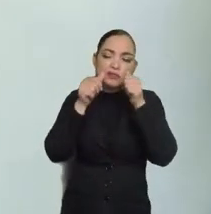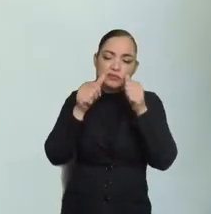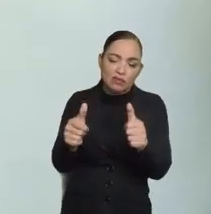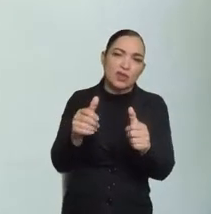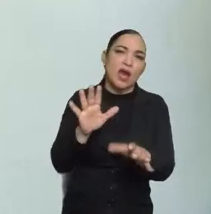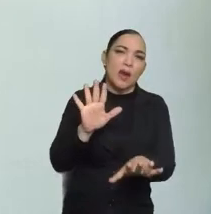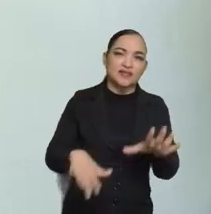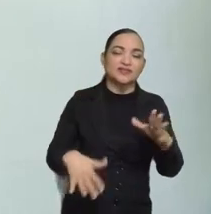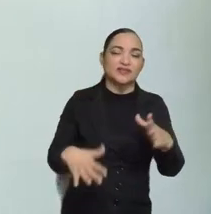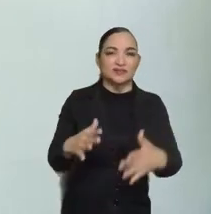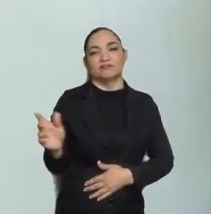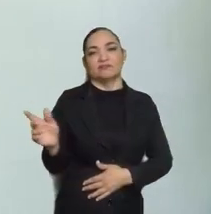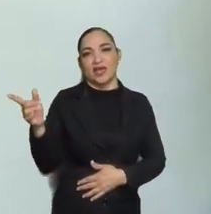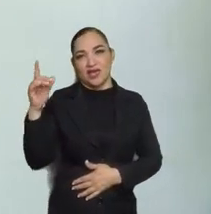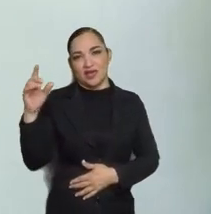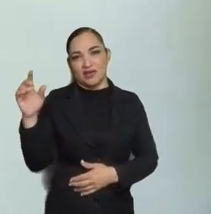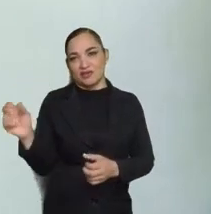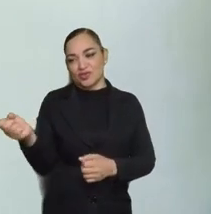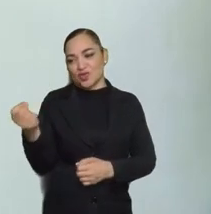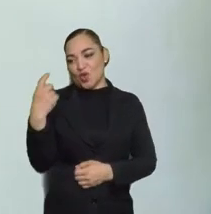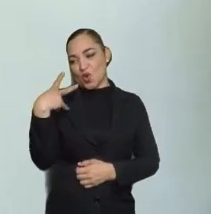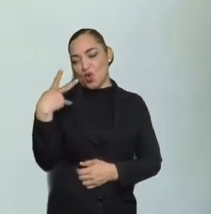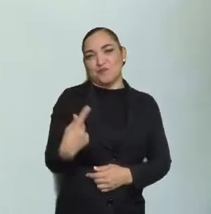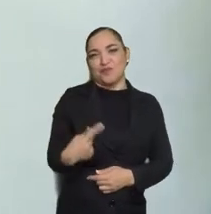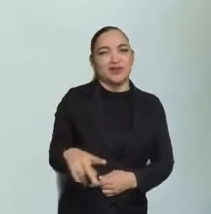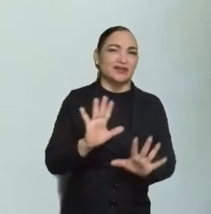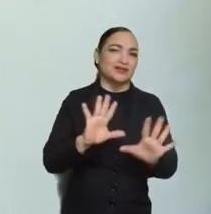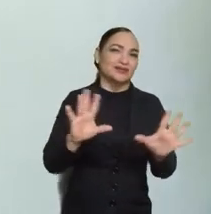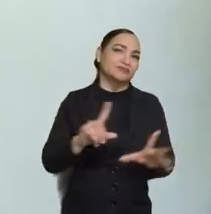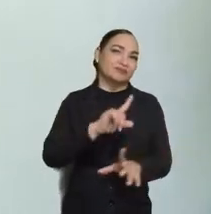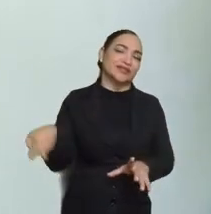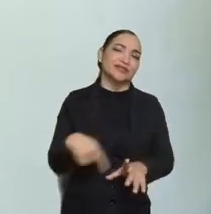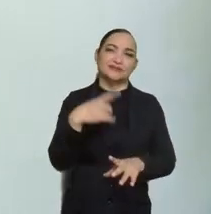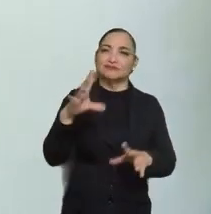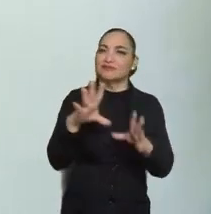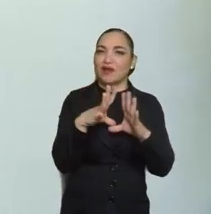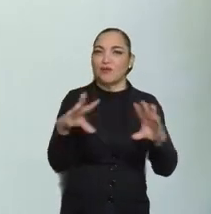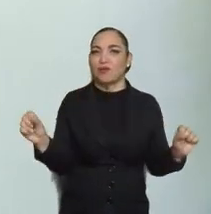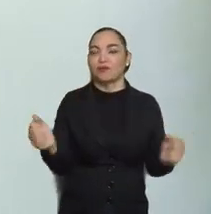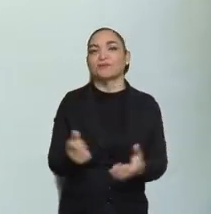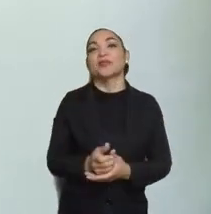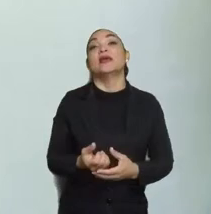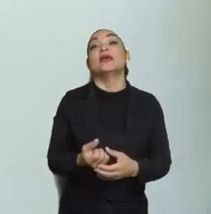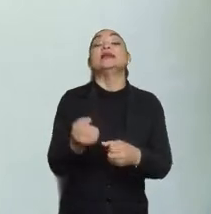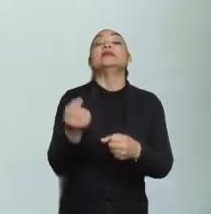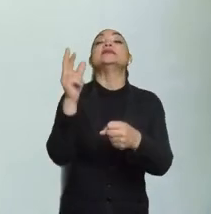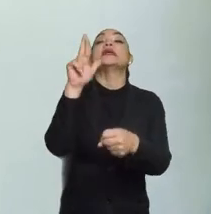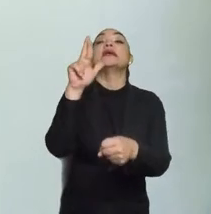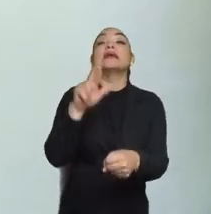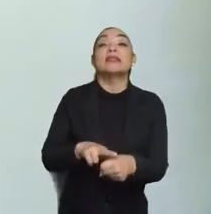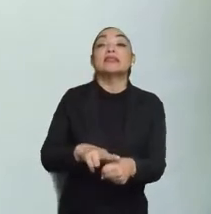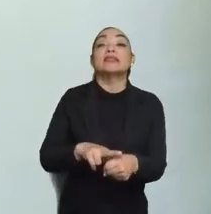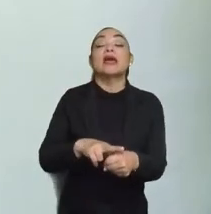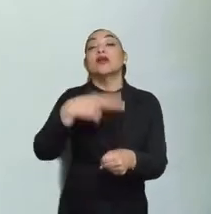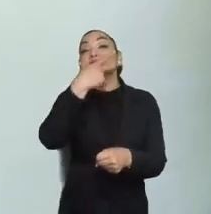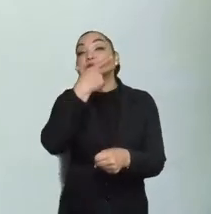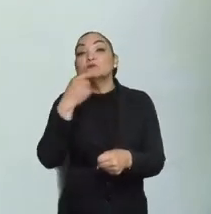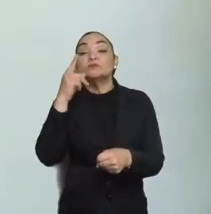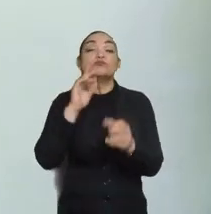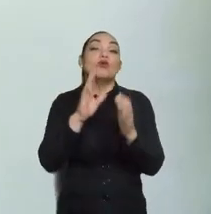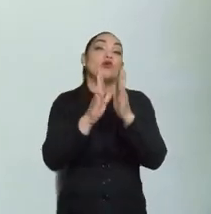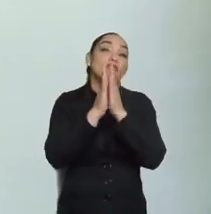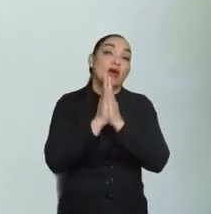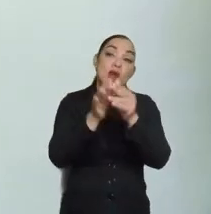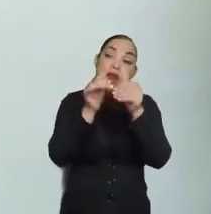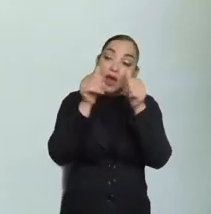mentiritas. No es de cierto. Los secretarios, por favor, que atiendan a los medios, que les expliquen las